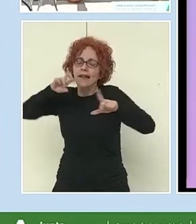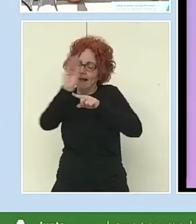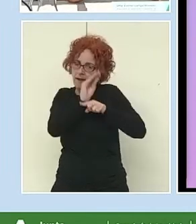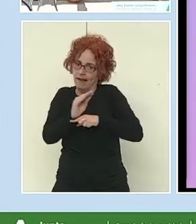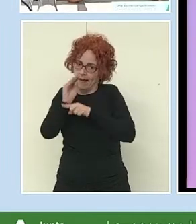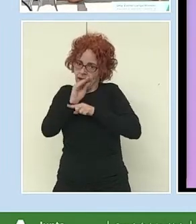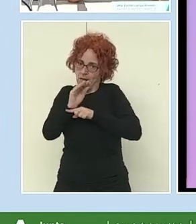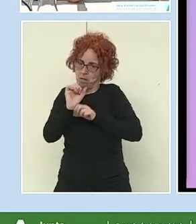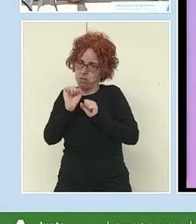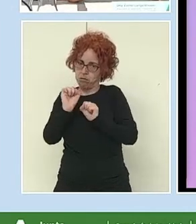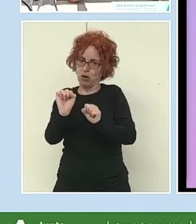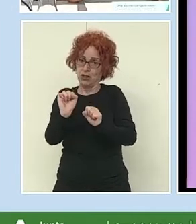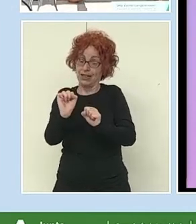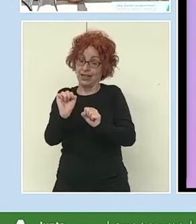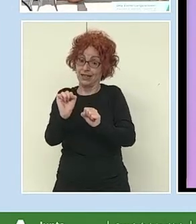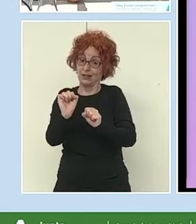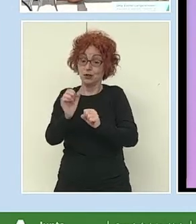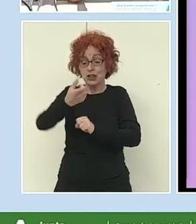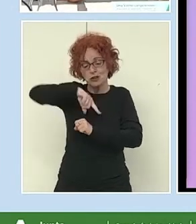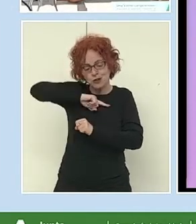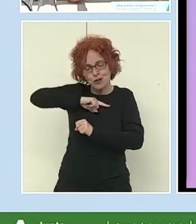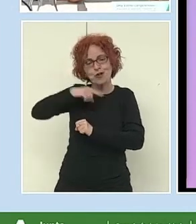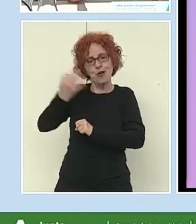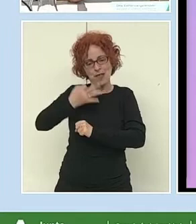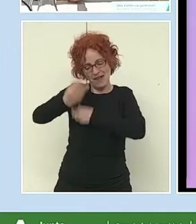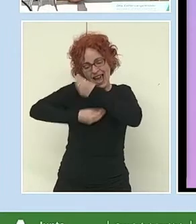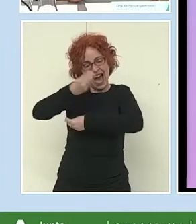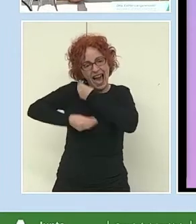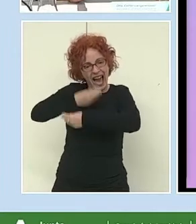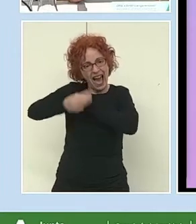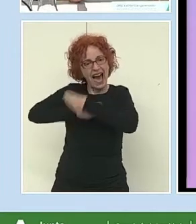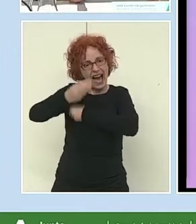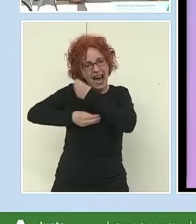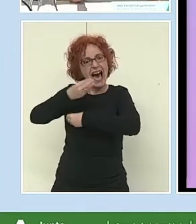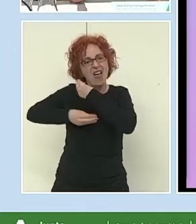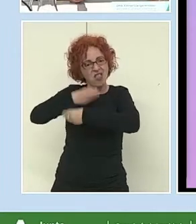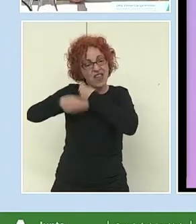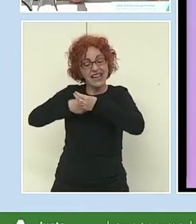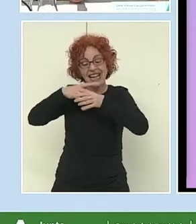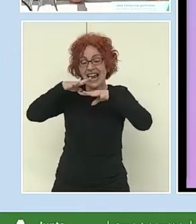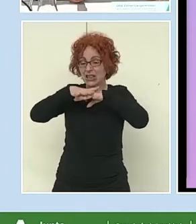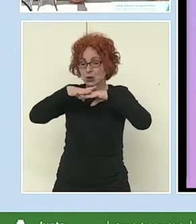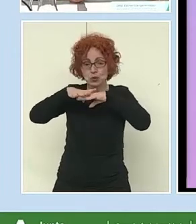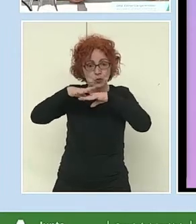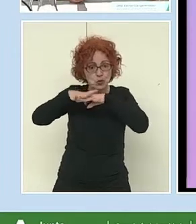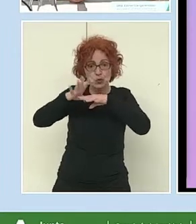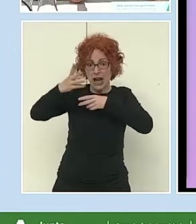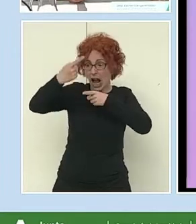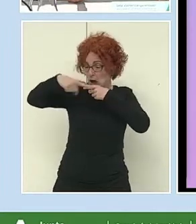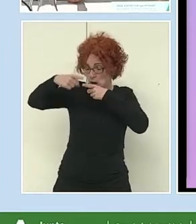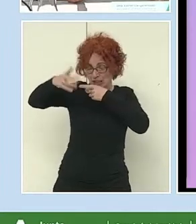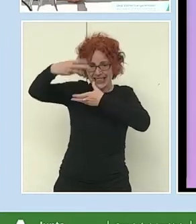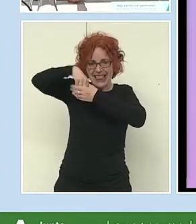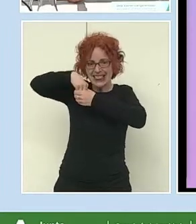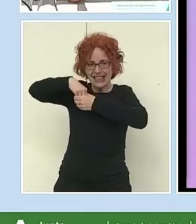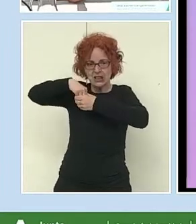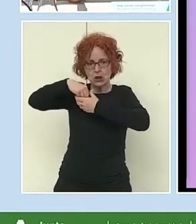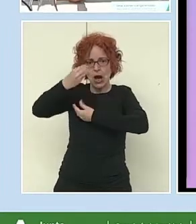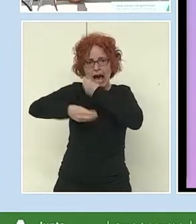inversión en la mejora progresiva de la infraestructura de